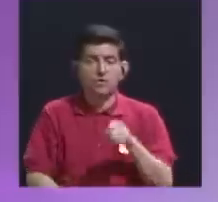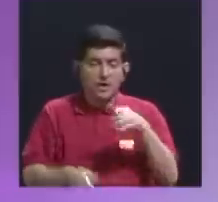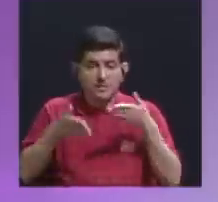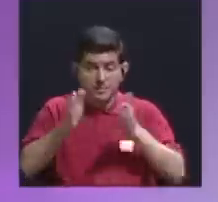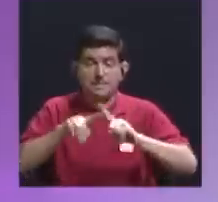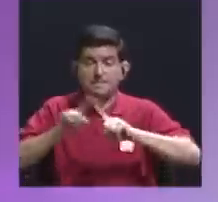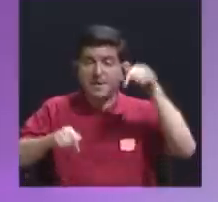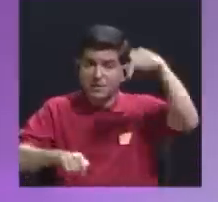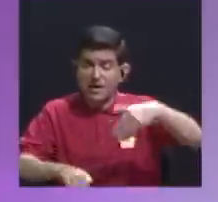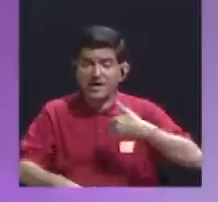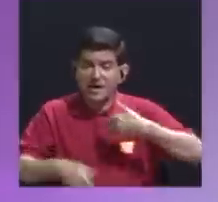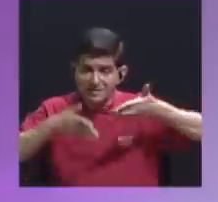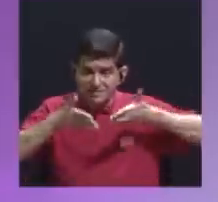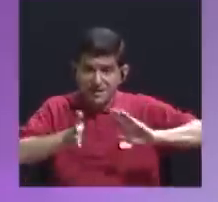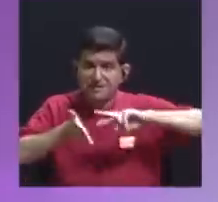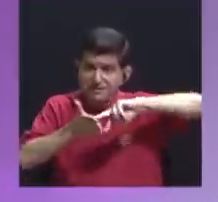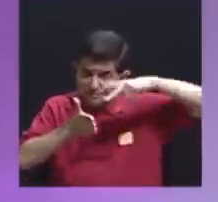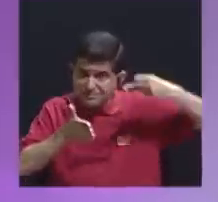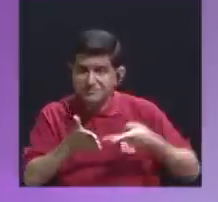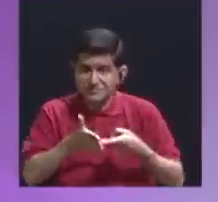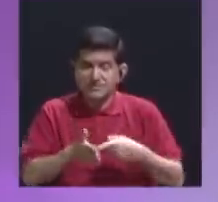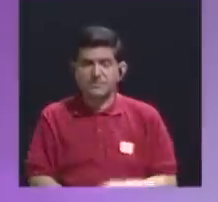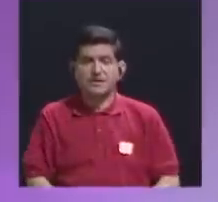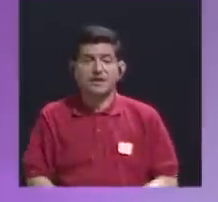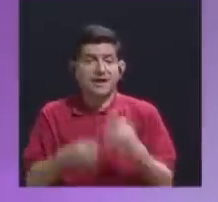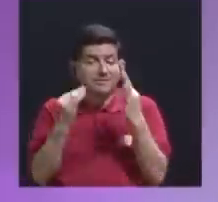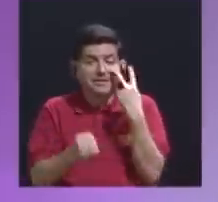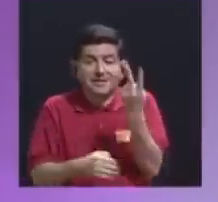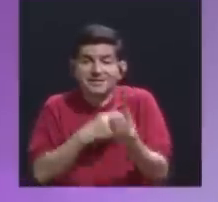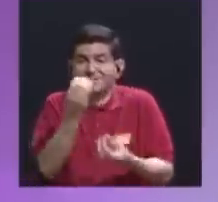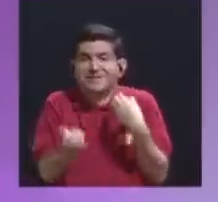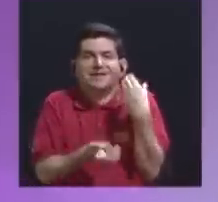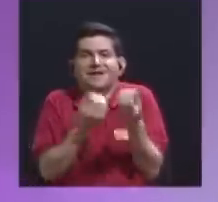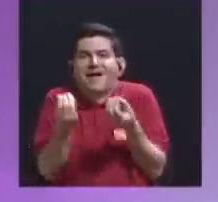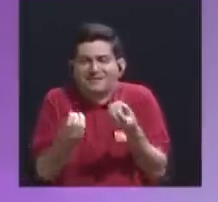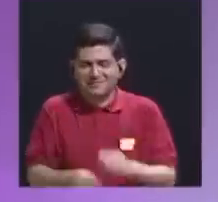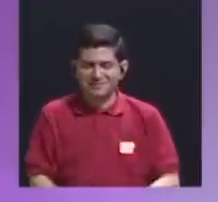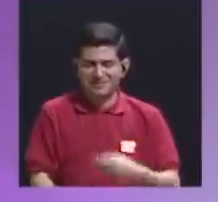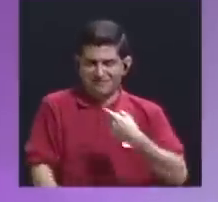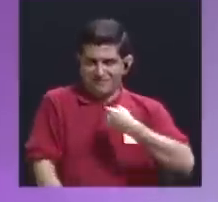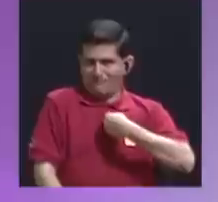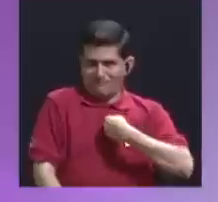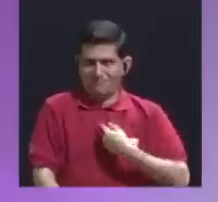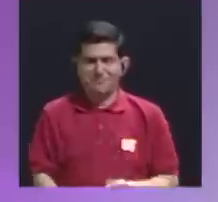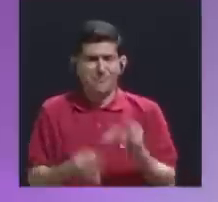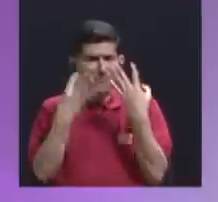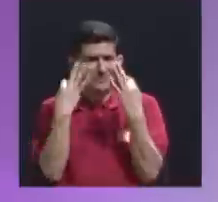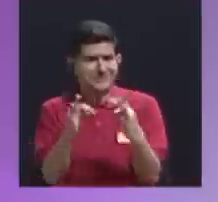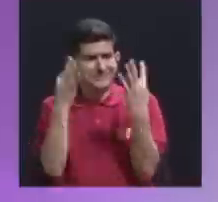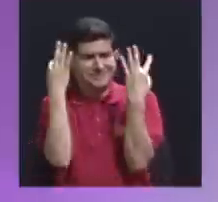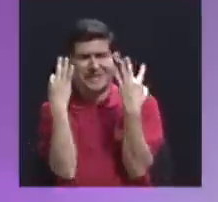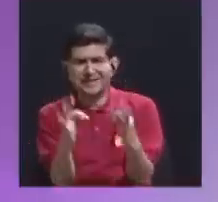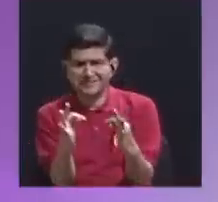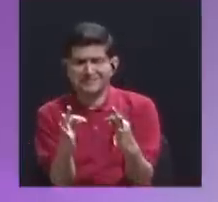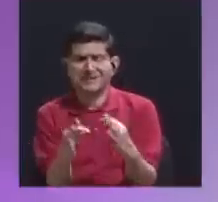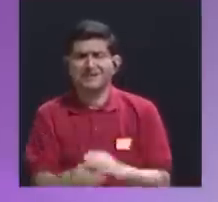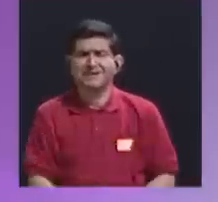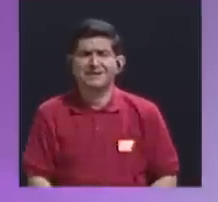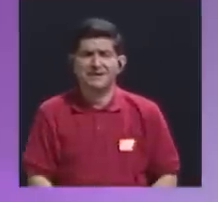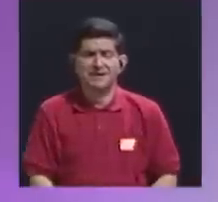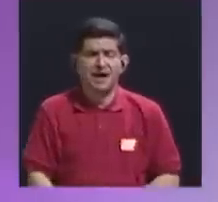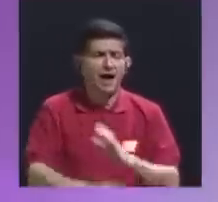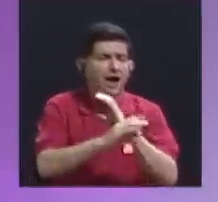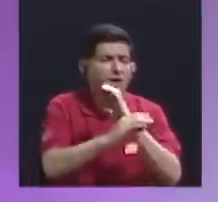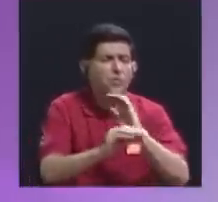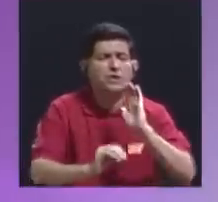pero es que acá tener los hijos significa agenciarse las ver cómo se las ingenia a uno para el poder este quien